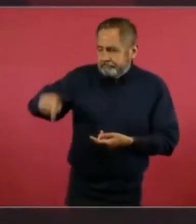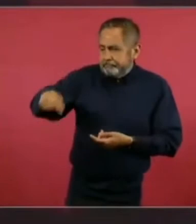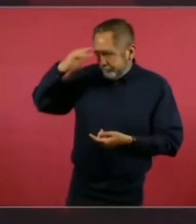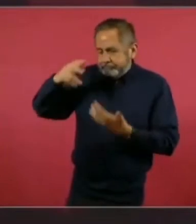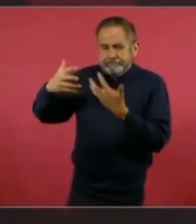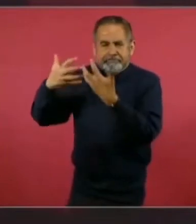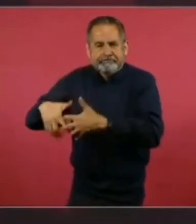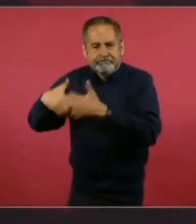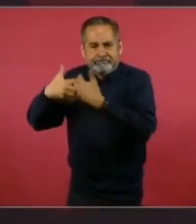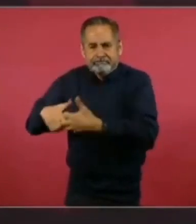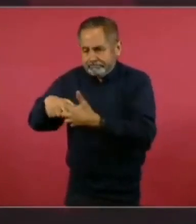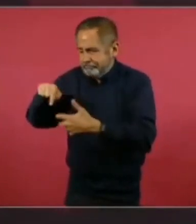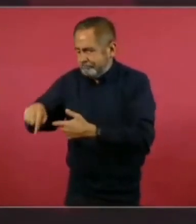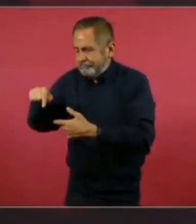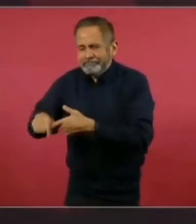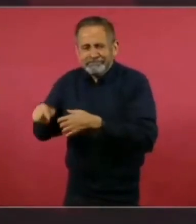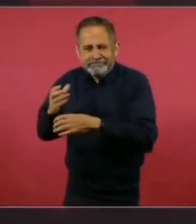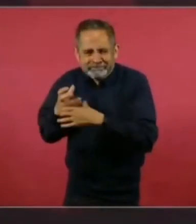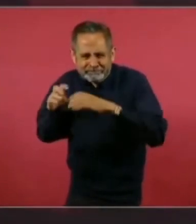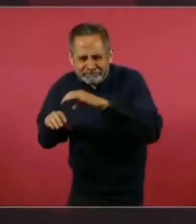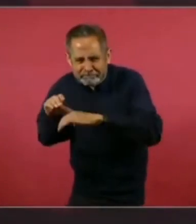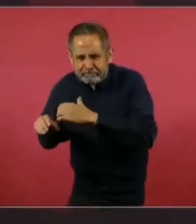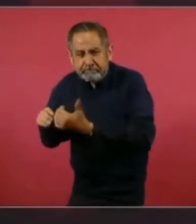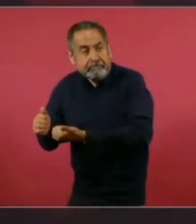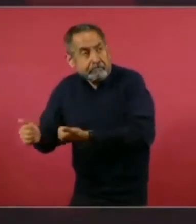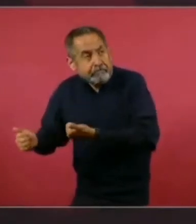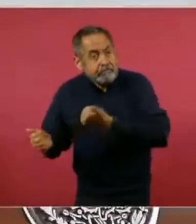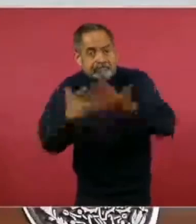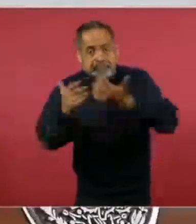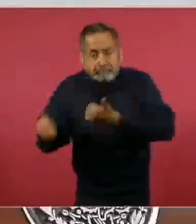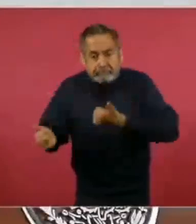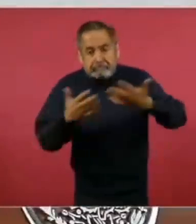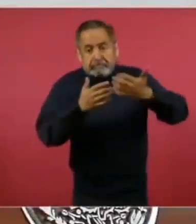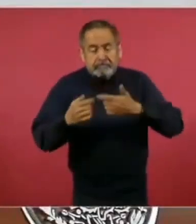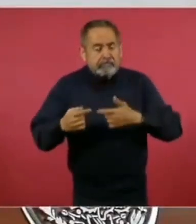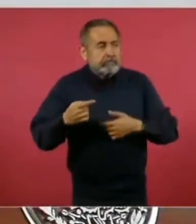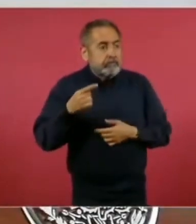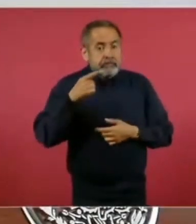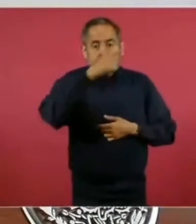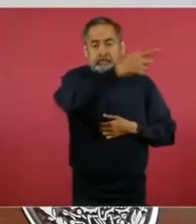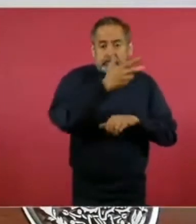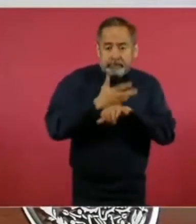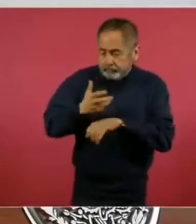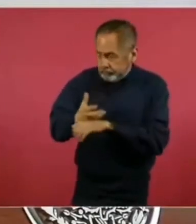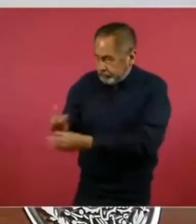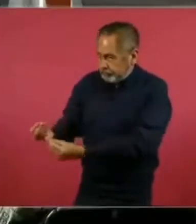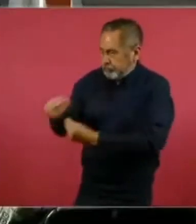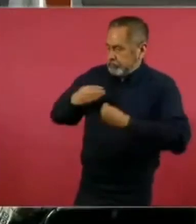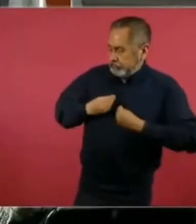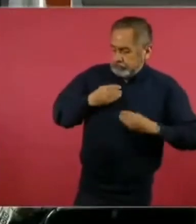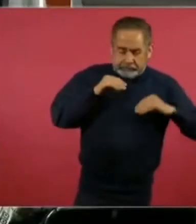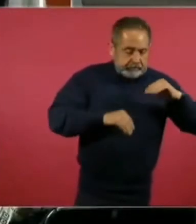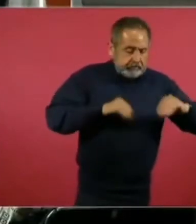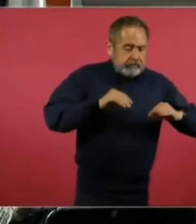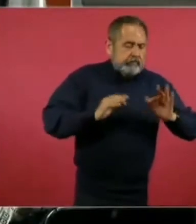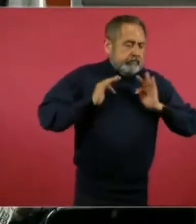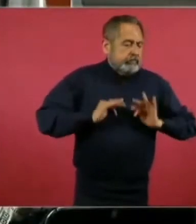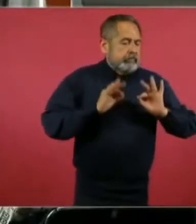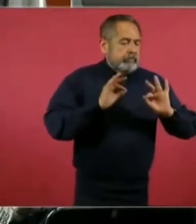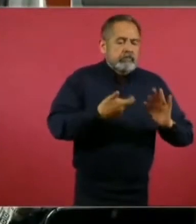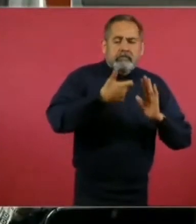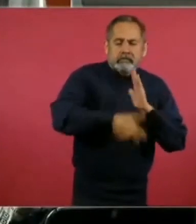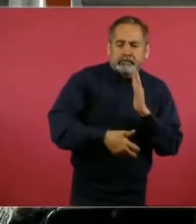las autopartes automotrices de México, y así en muchas otras cosas. Entonces,